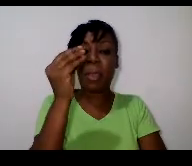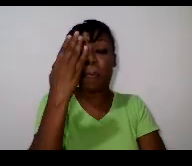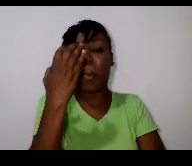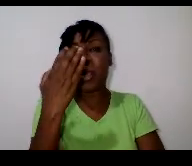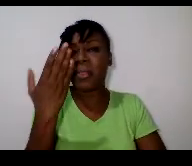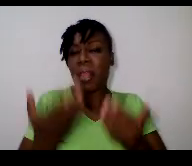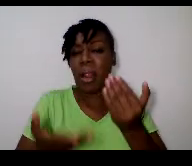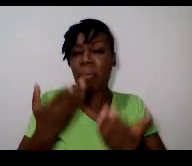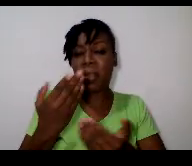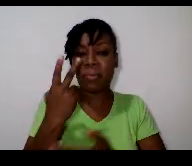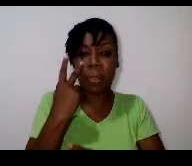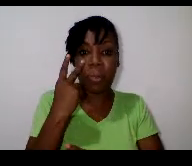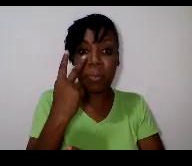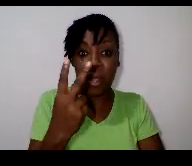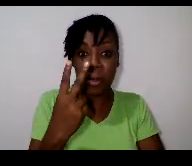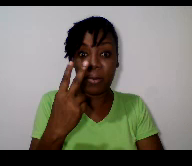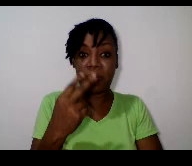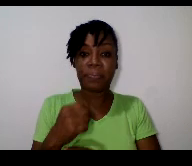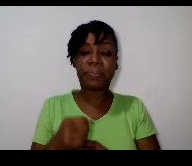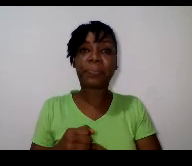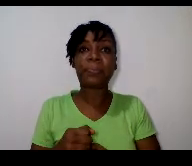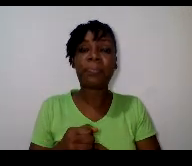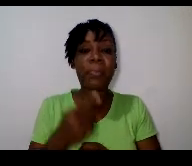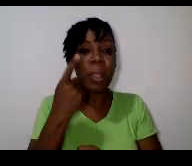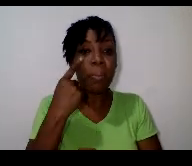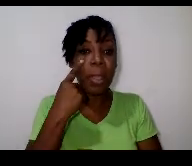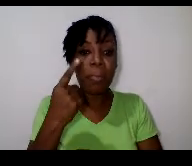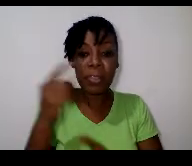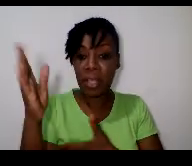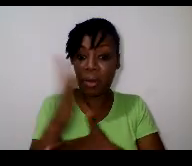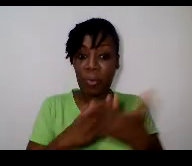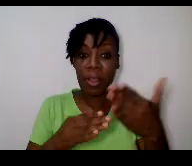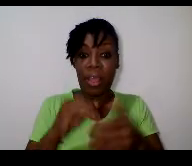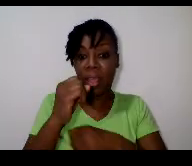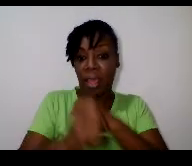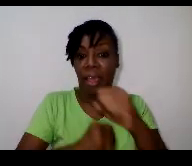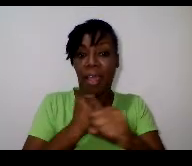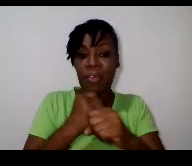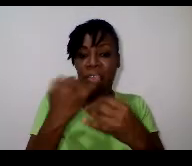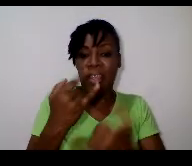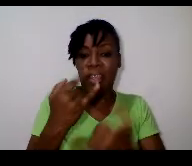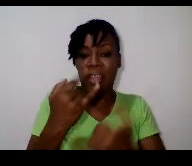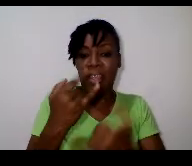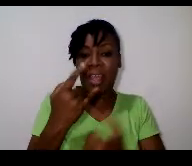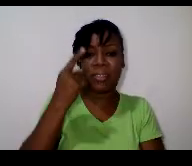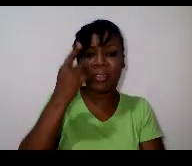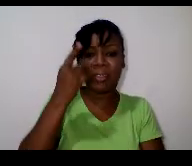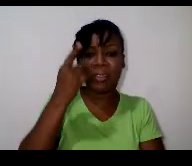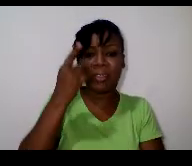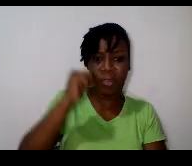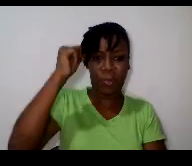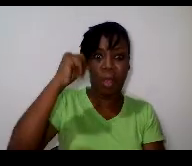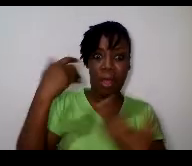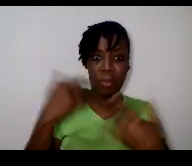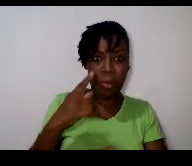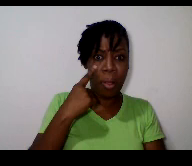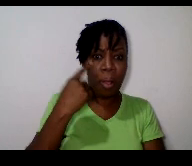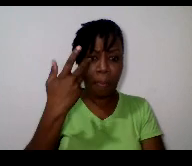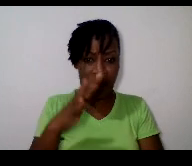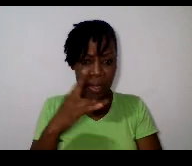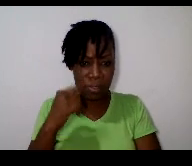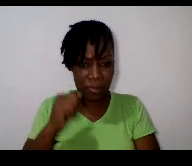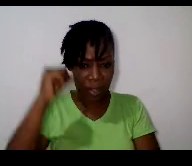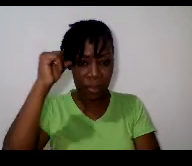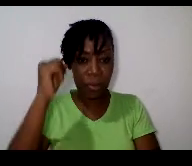podamos observarlos a cierta edad donde ya parecen adultos, donde físicamente ya parezcan adultos, su cerebro todavía está